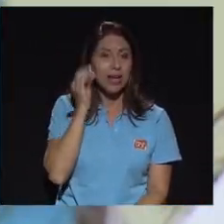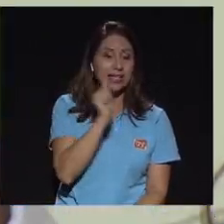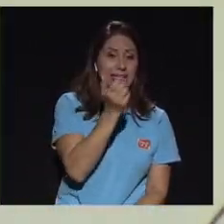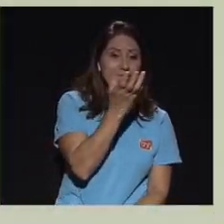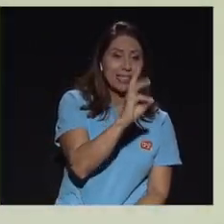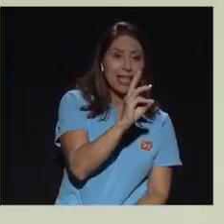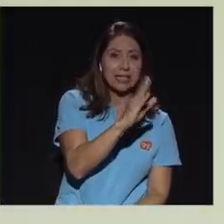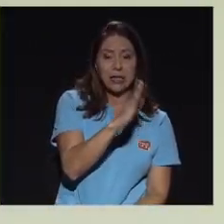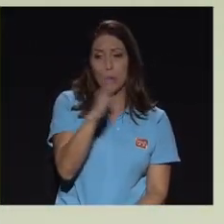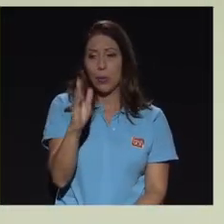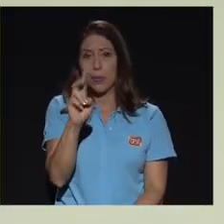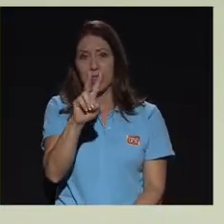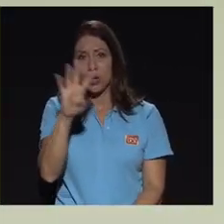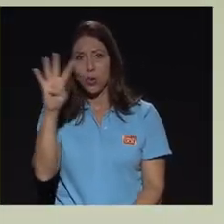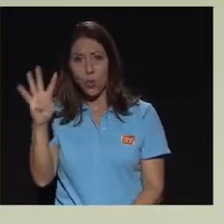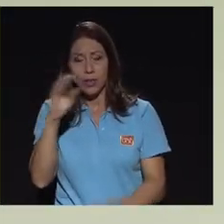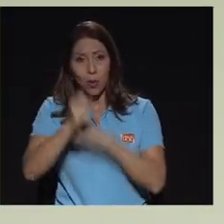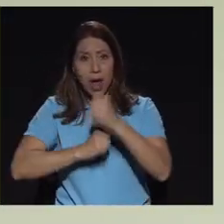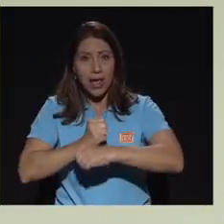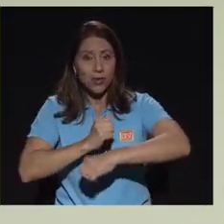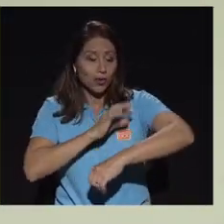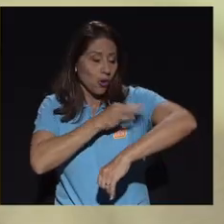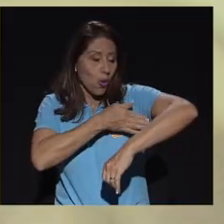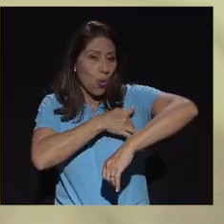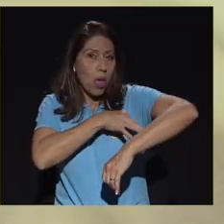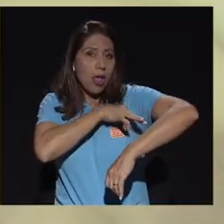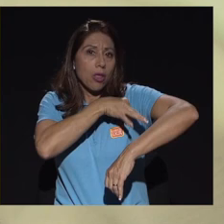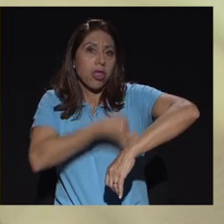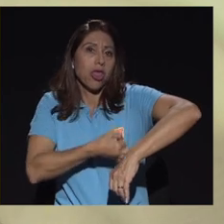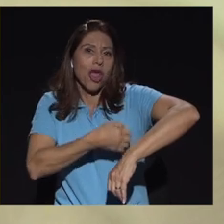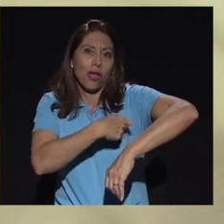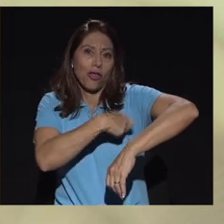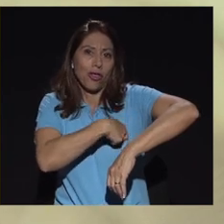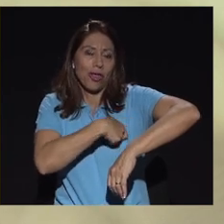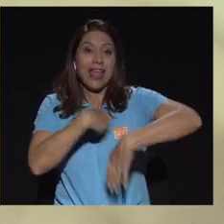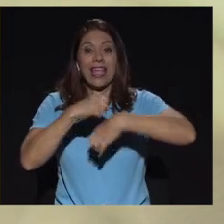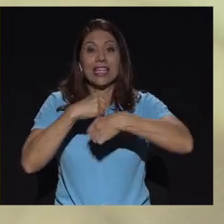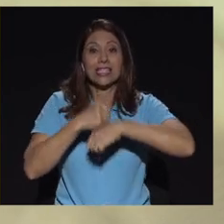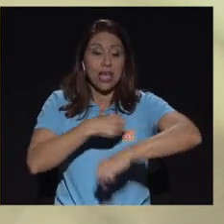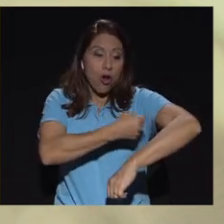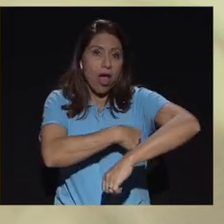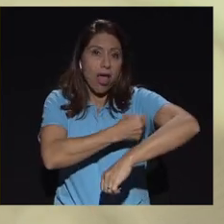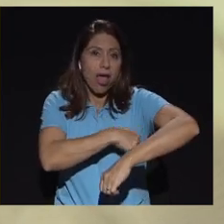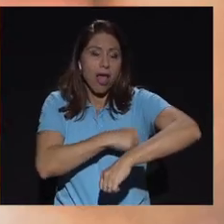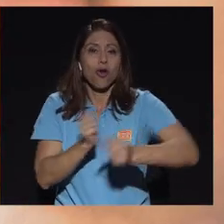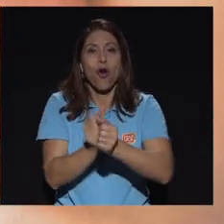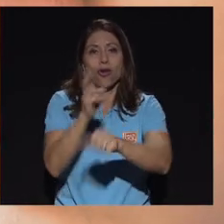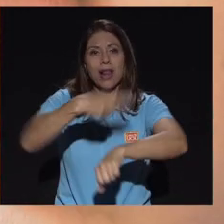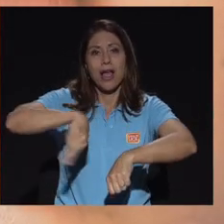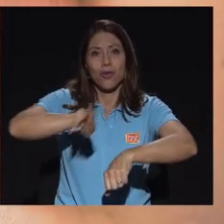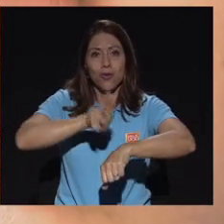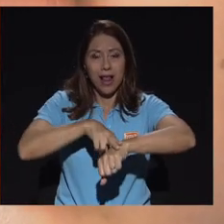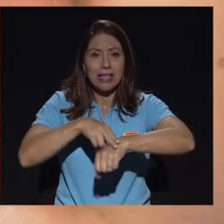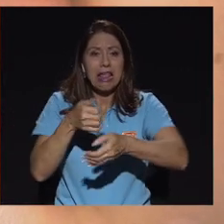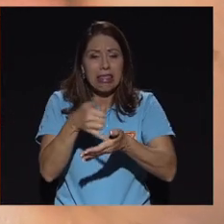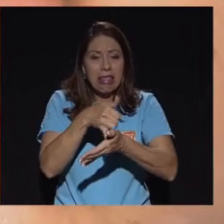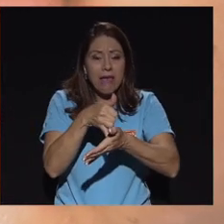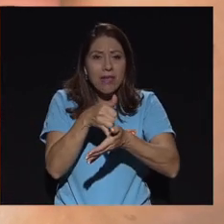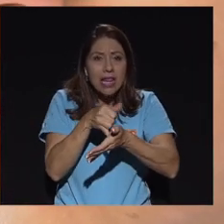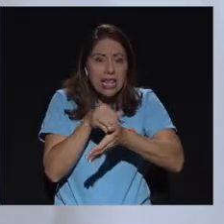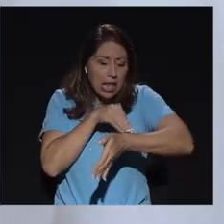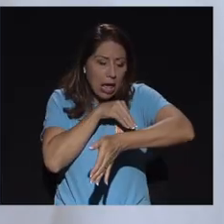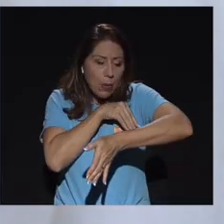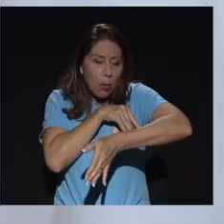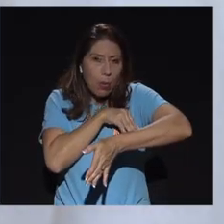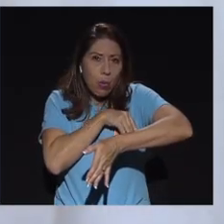mujeres entre los 16 y 24 años se depilan y crearon un producto a base de extractos naturales que debilita el folículo